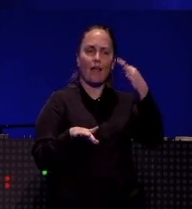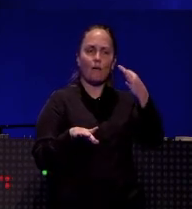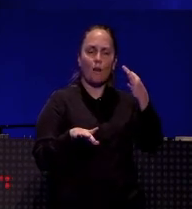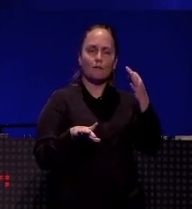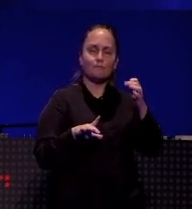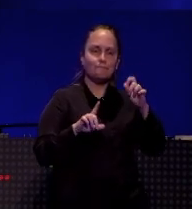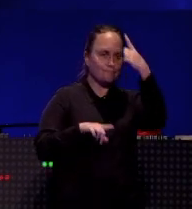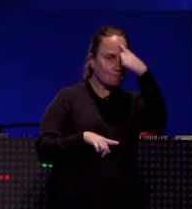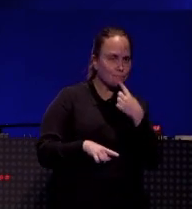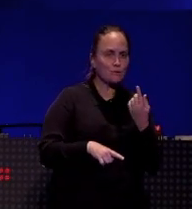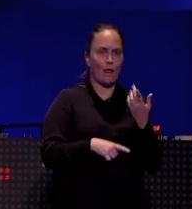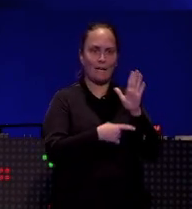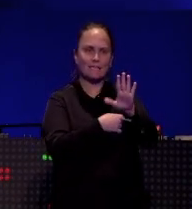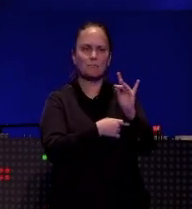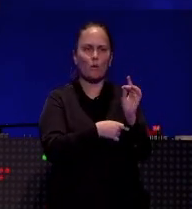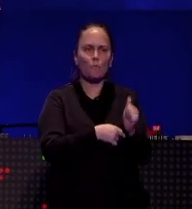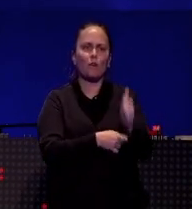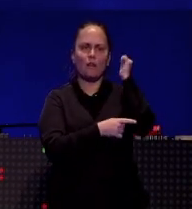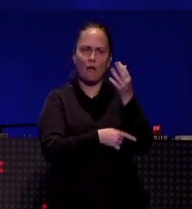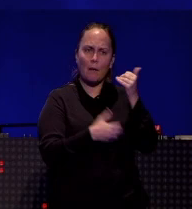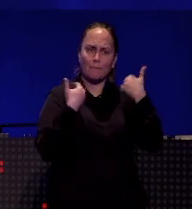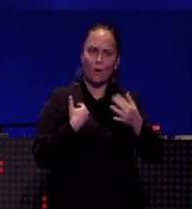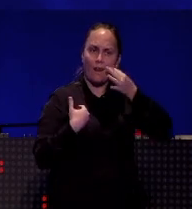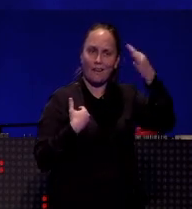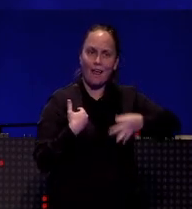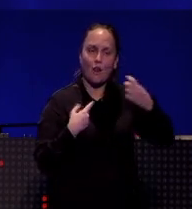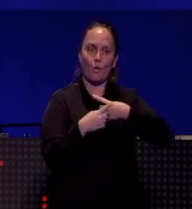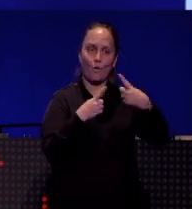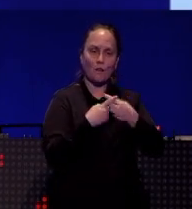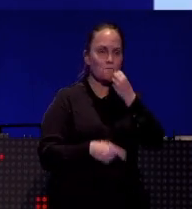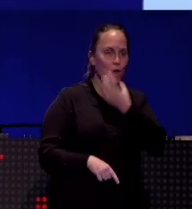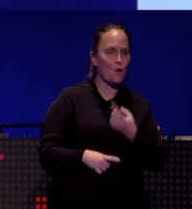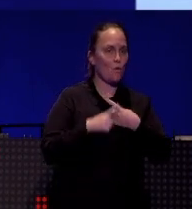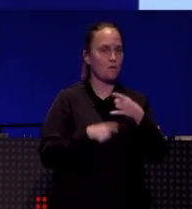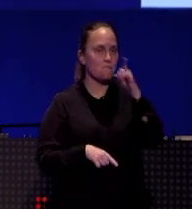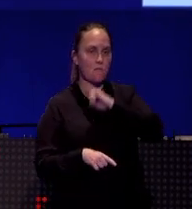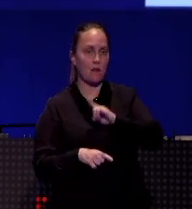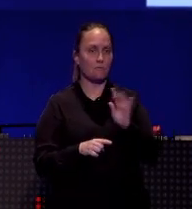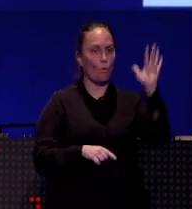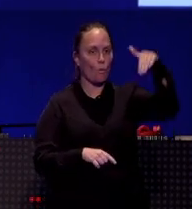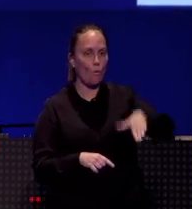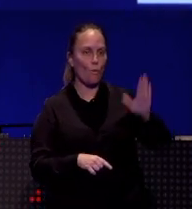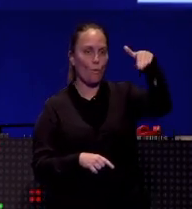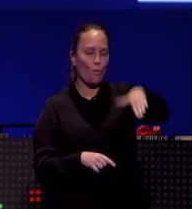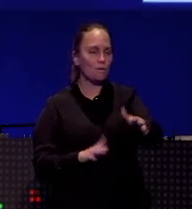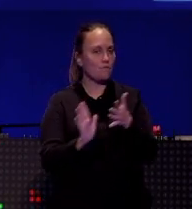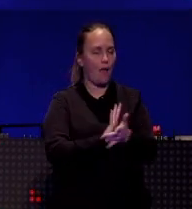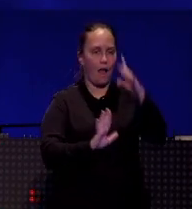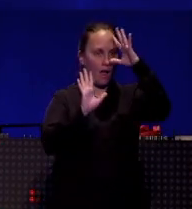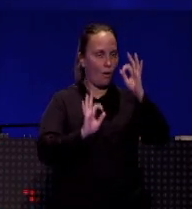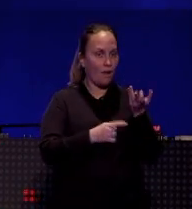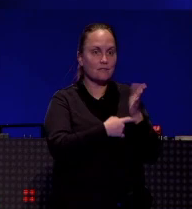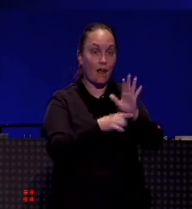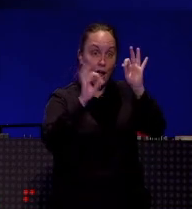igual que ellos que vive experiencias reales que tiene buenos momentos que tienen malos momentos creo que esto es súper importante